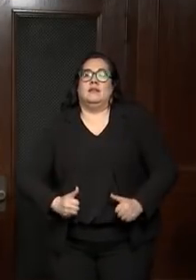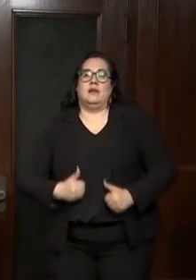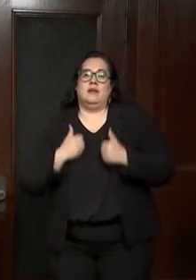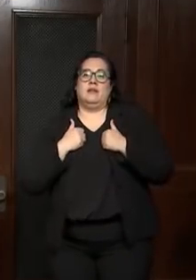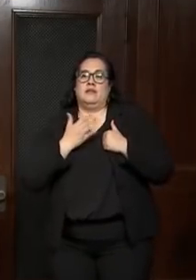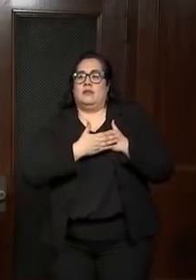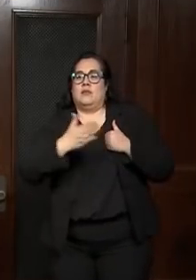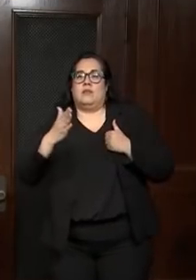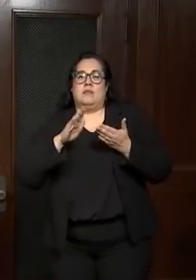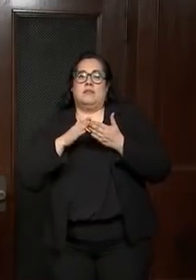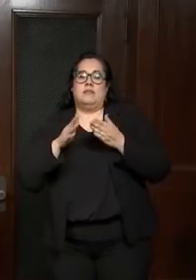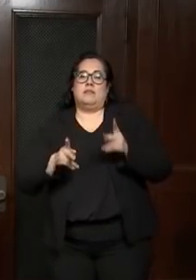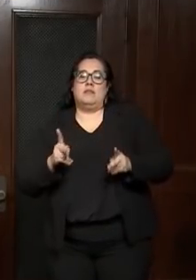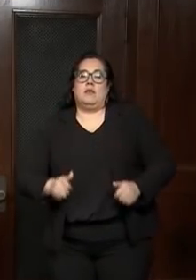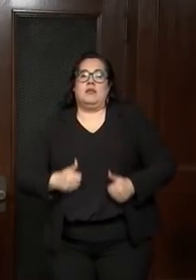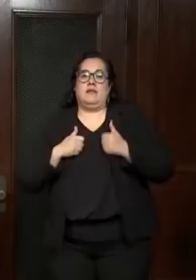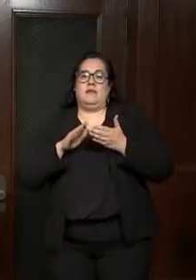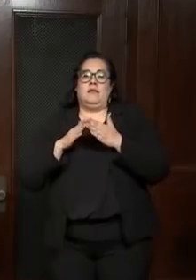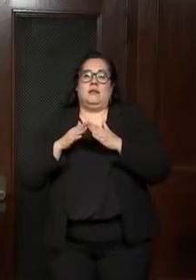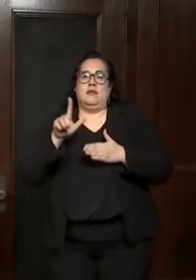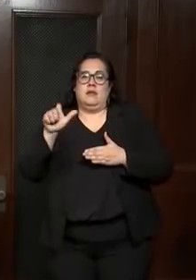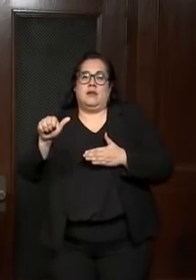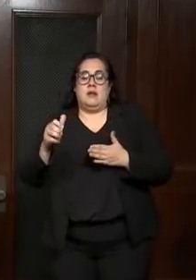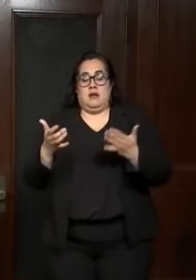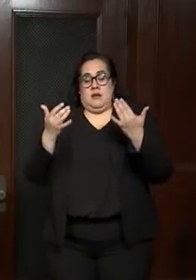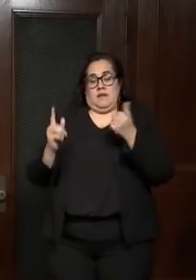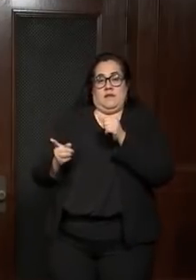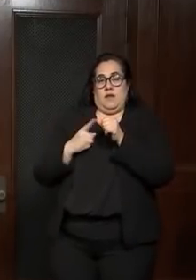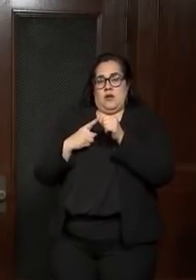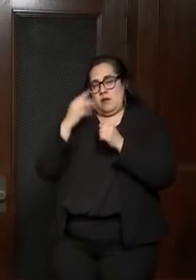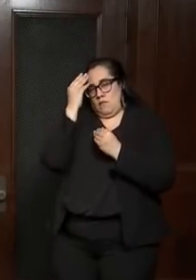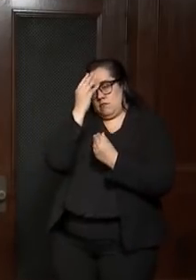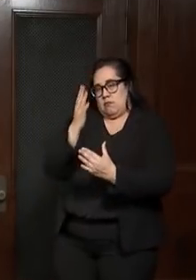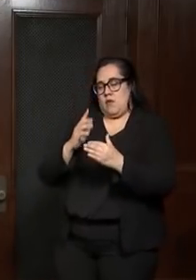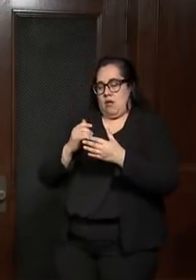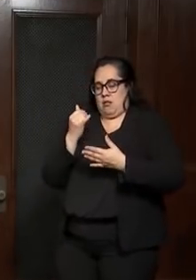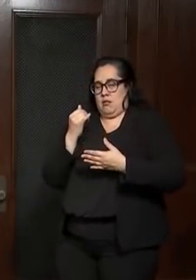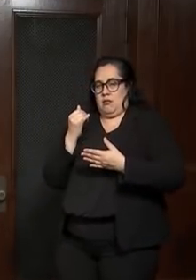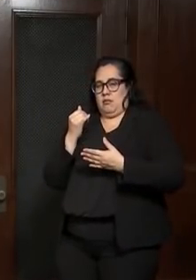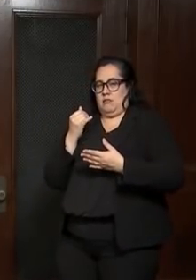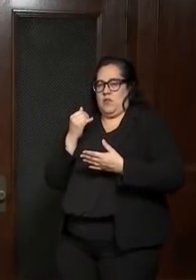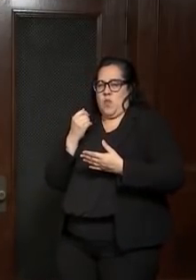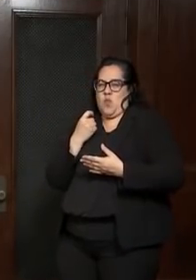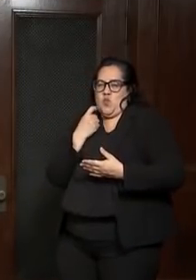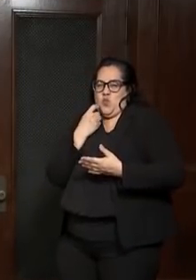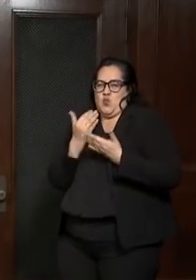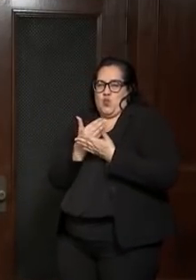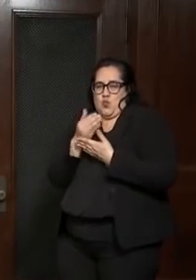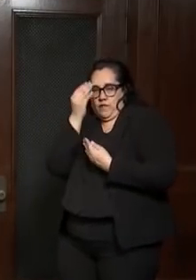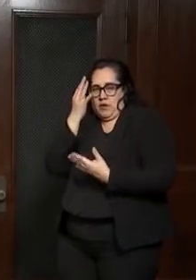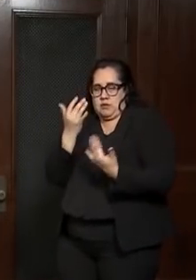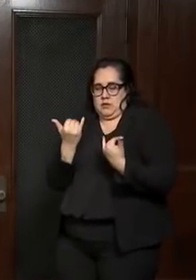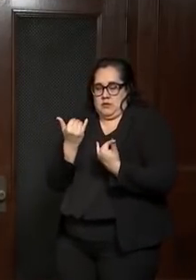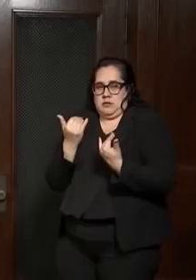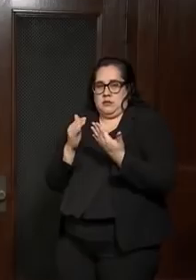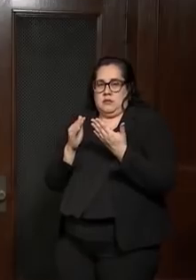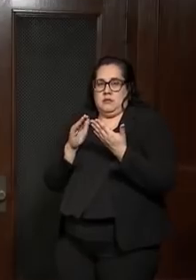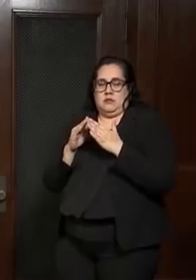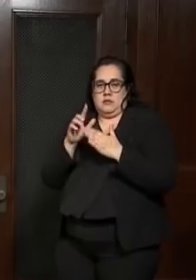de angelinos. Primero les comparto los últimos datos para Los Ángeles hoy. Hoy